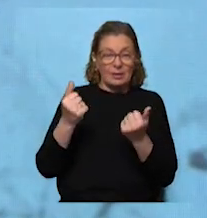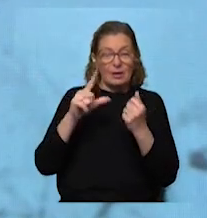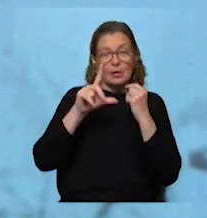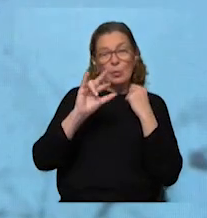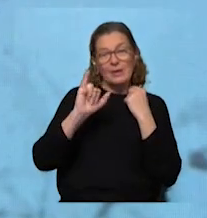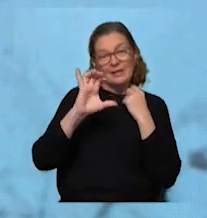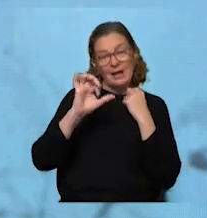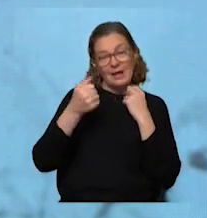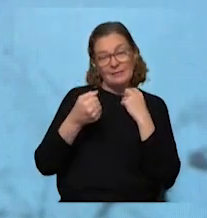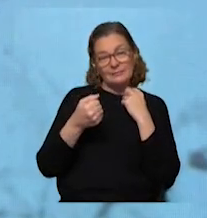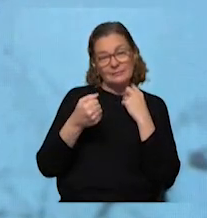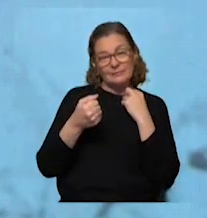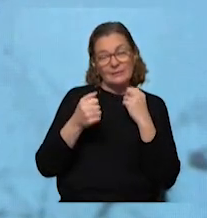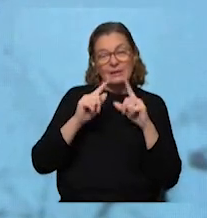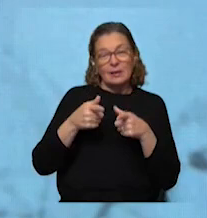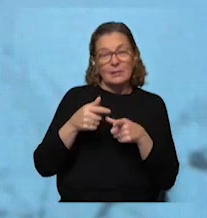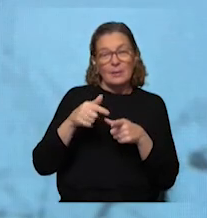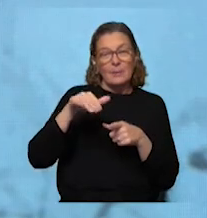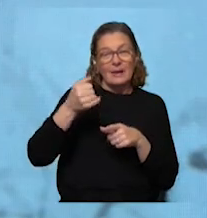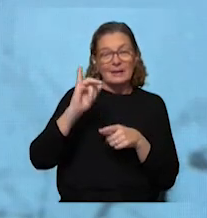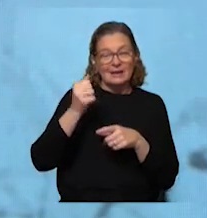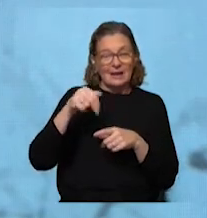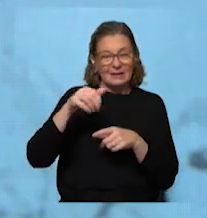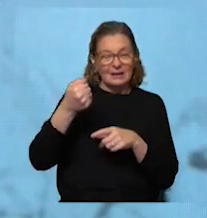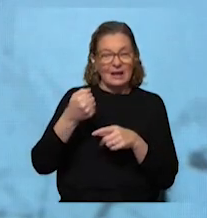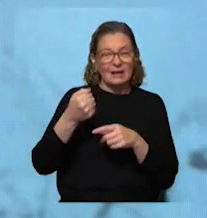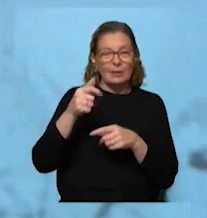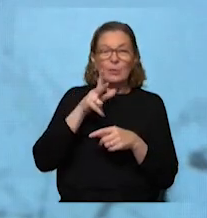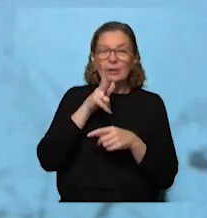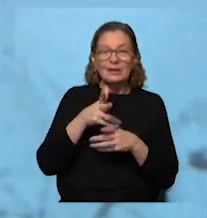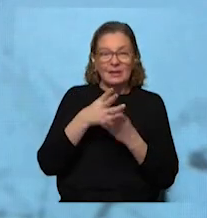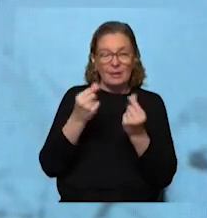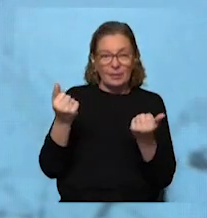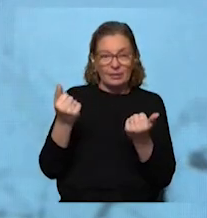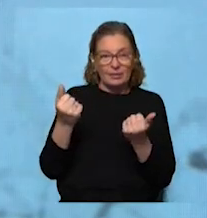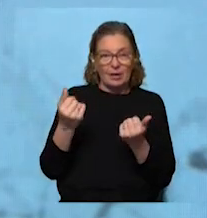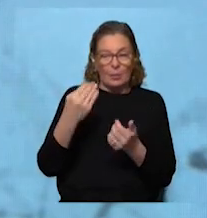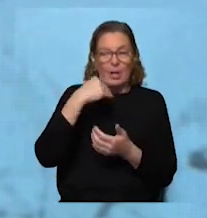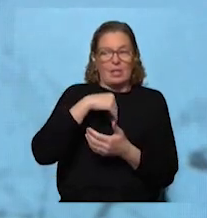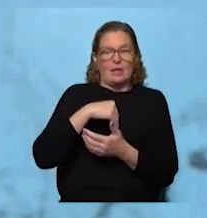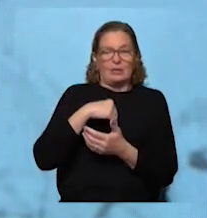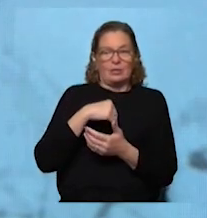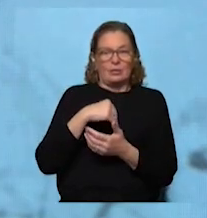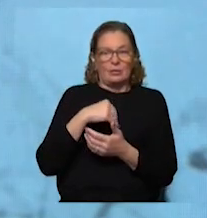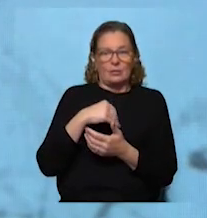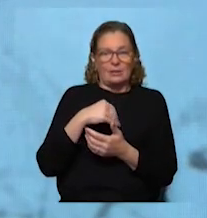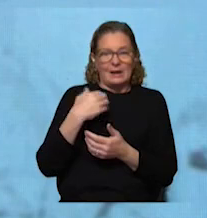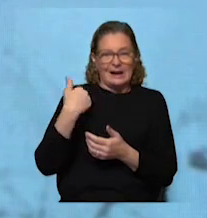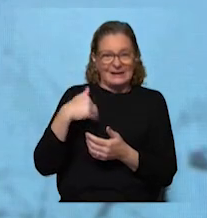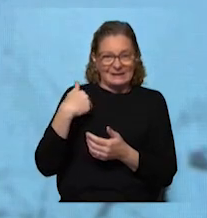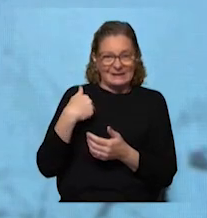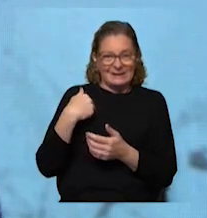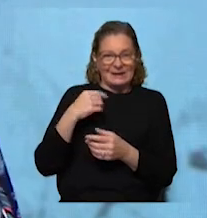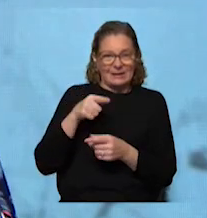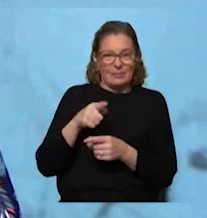Luisa en el caso de marianza faroni como hija desaparecidos y también apropiada no por represores en Argentina entonces